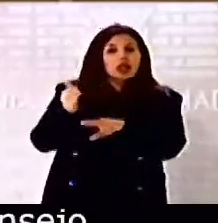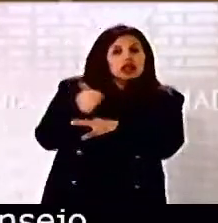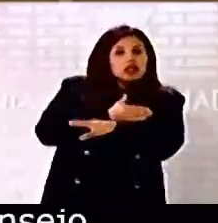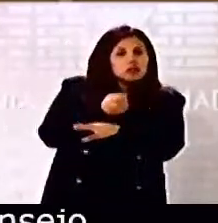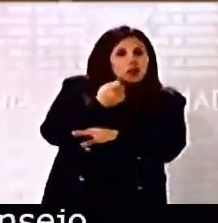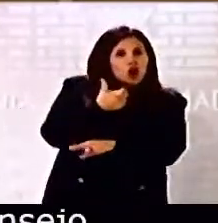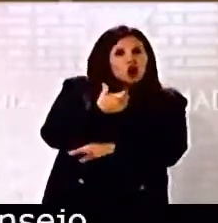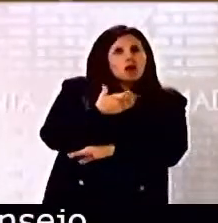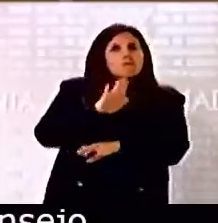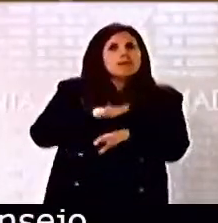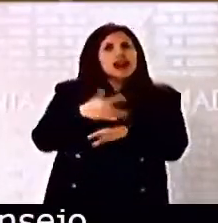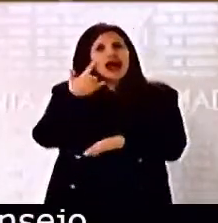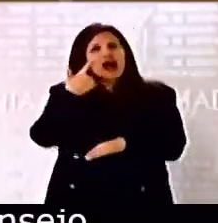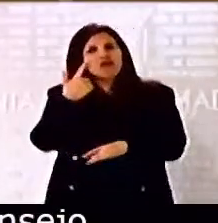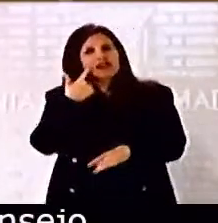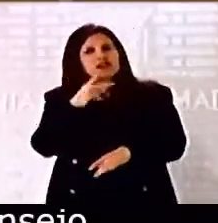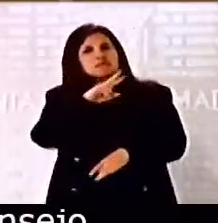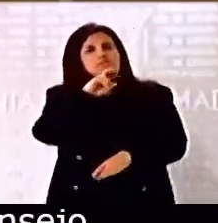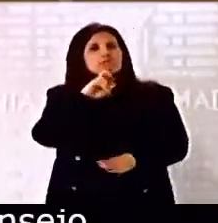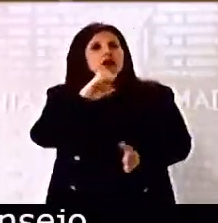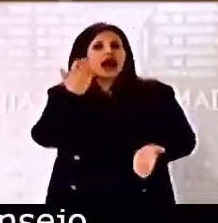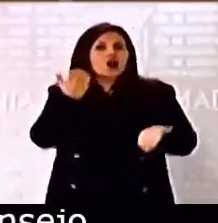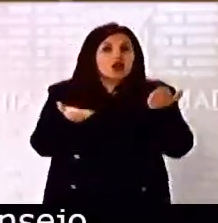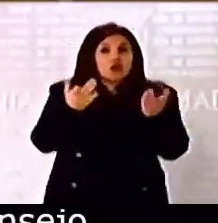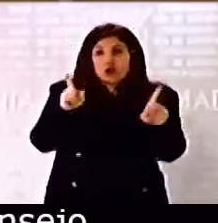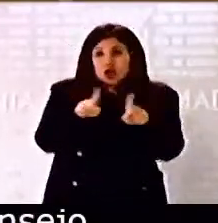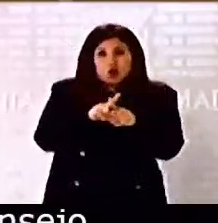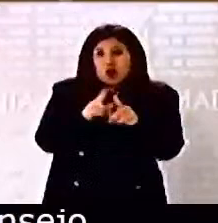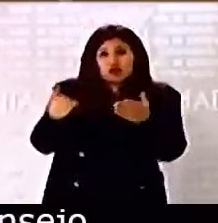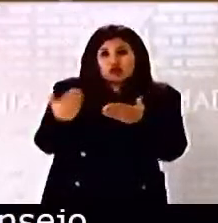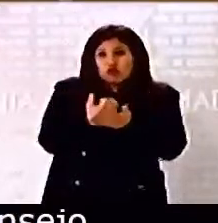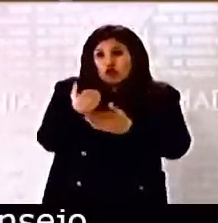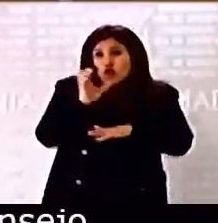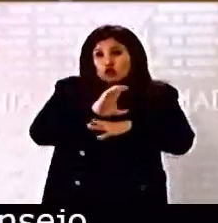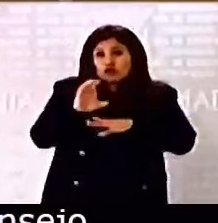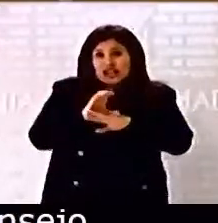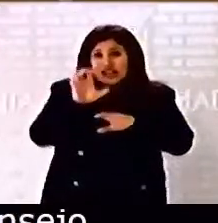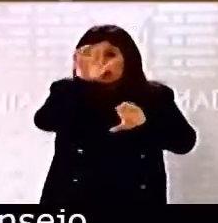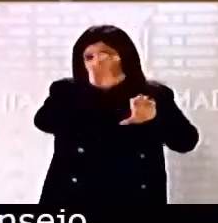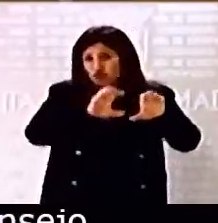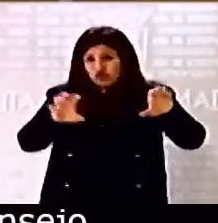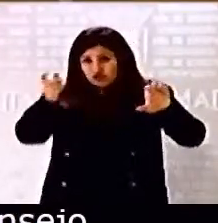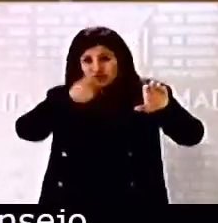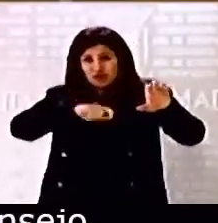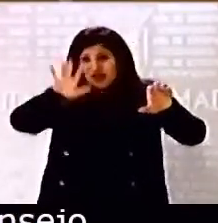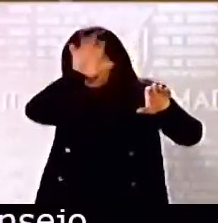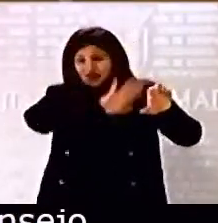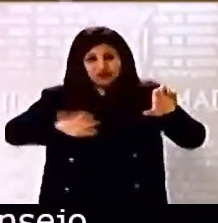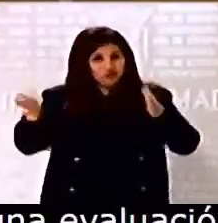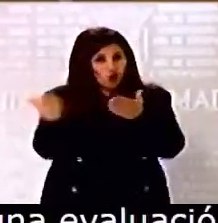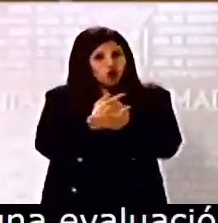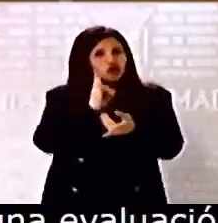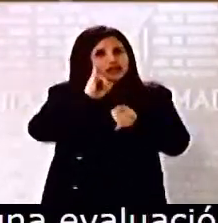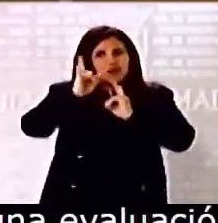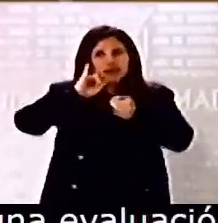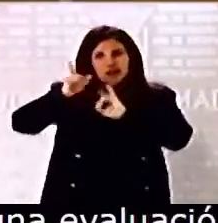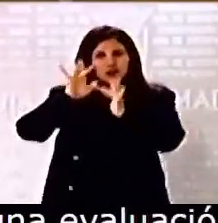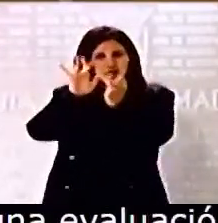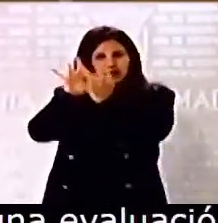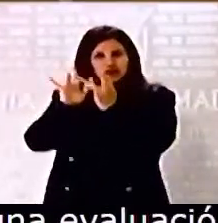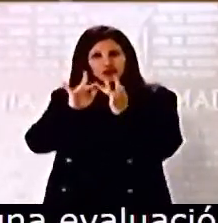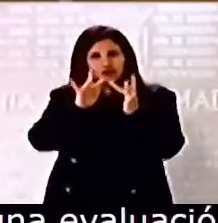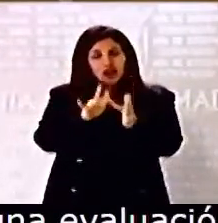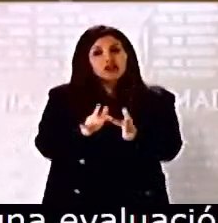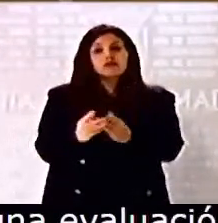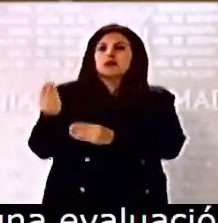evaluación bilateral, como entiendo que ha llamado al resto de consejeros y consejeras de las comunidades autónomas, donde